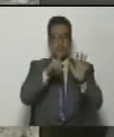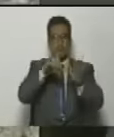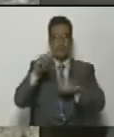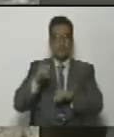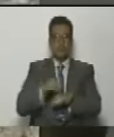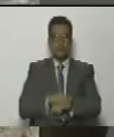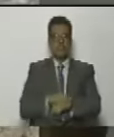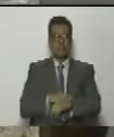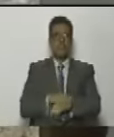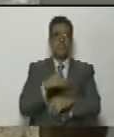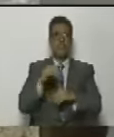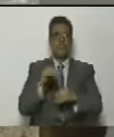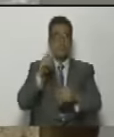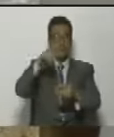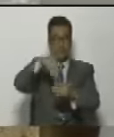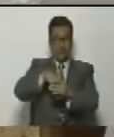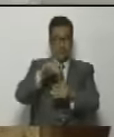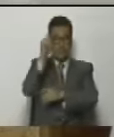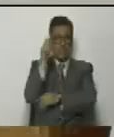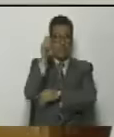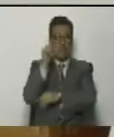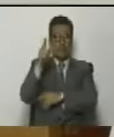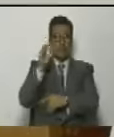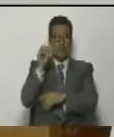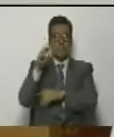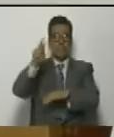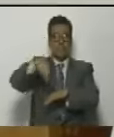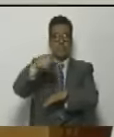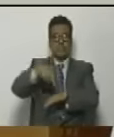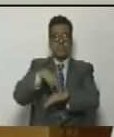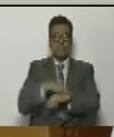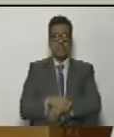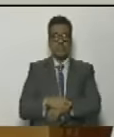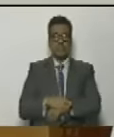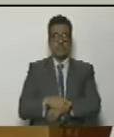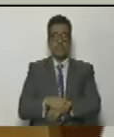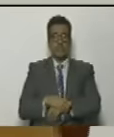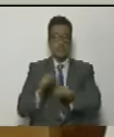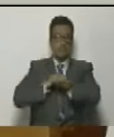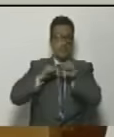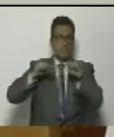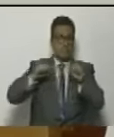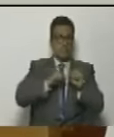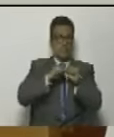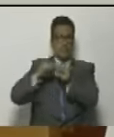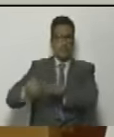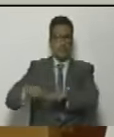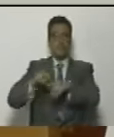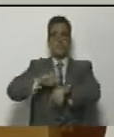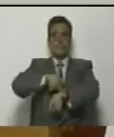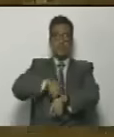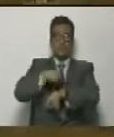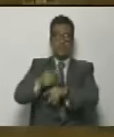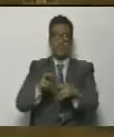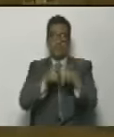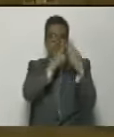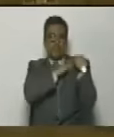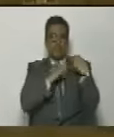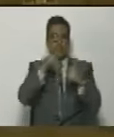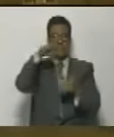60, siendo electo diputado al Congreso Nacional, renunciando posteriormente al cargo